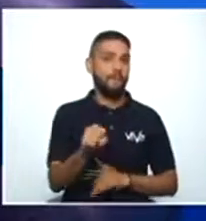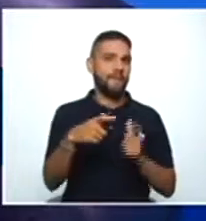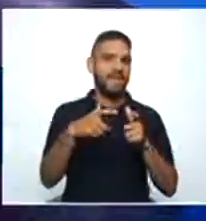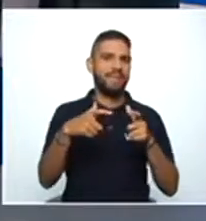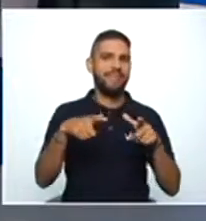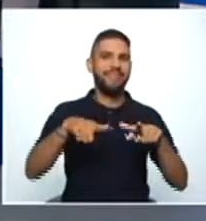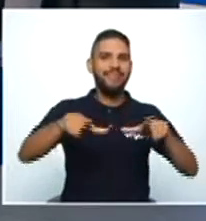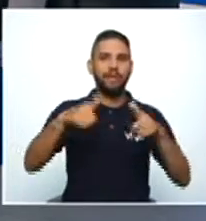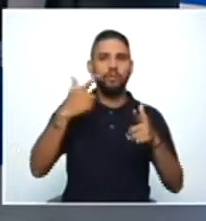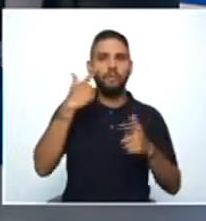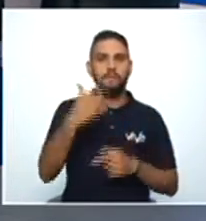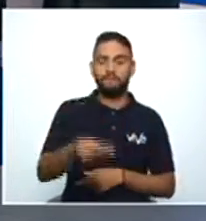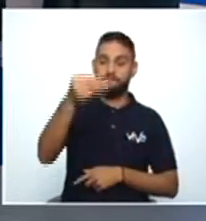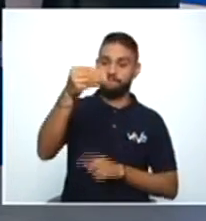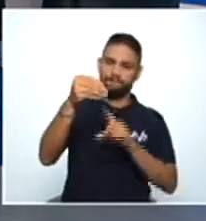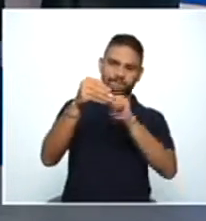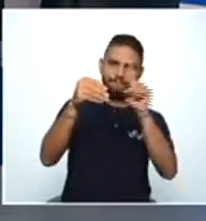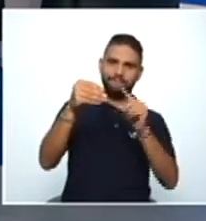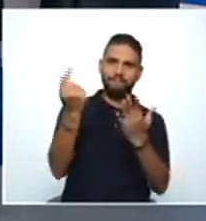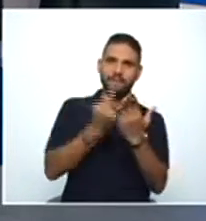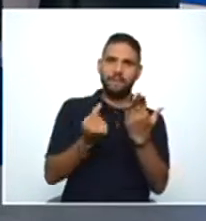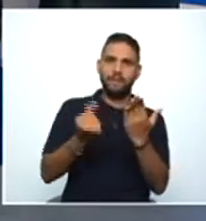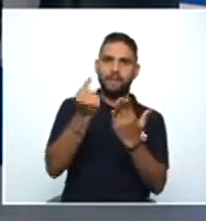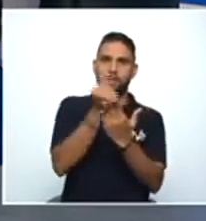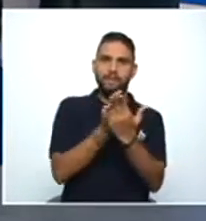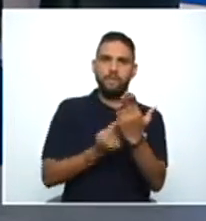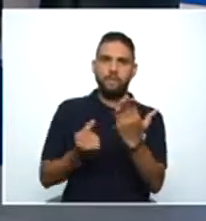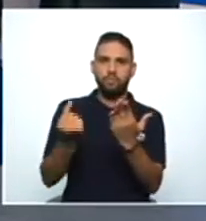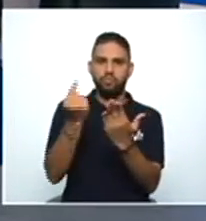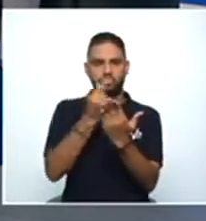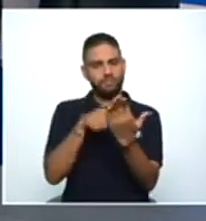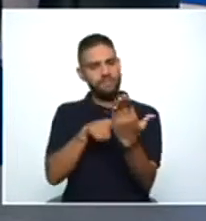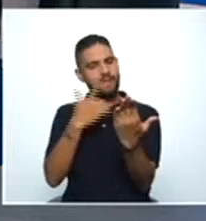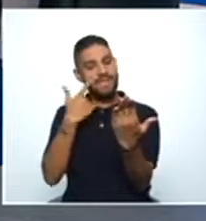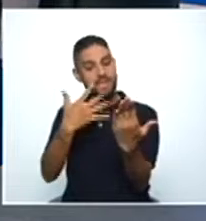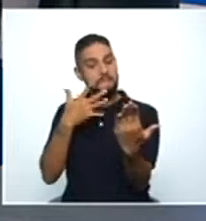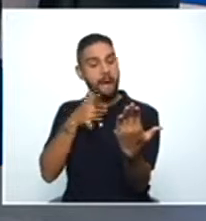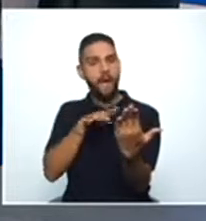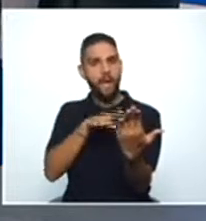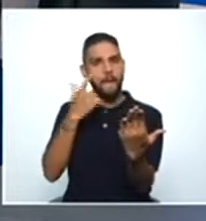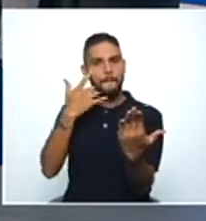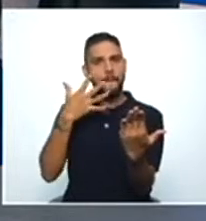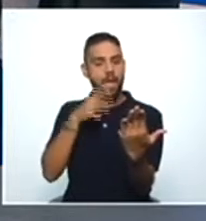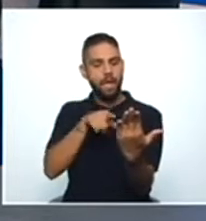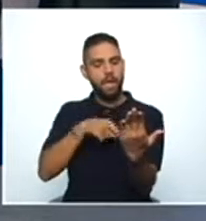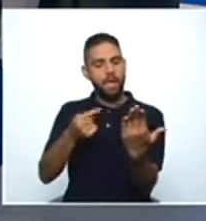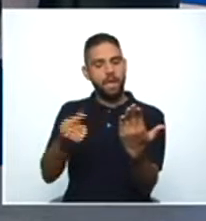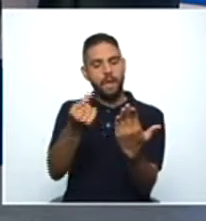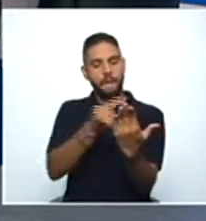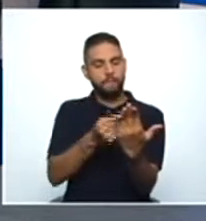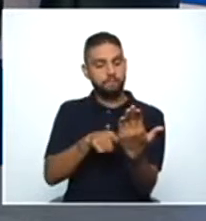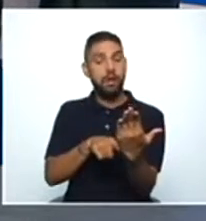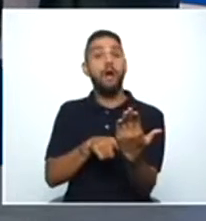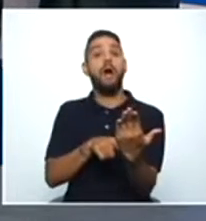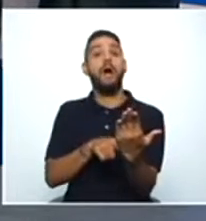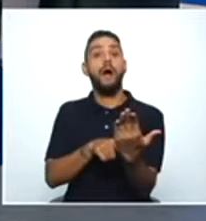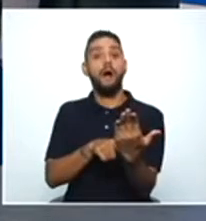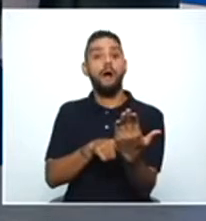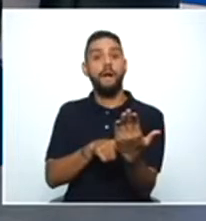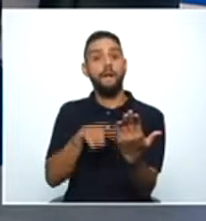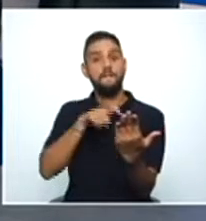lo primero que observa es la imagen vende obviamente a los buscar un libro por su portada pero